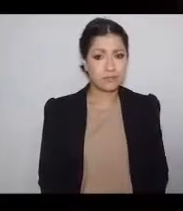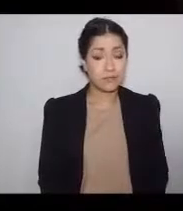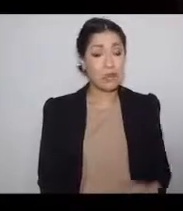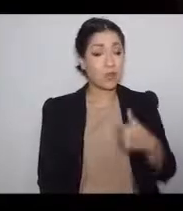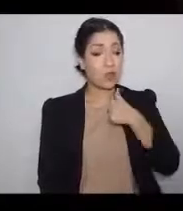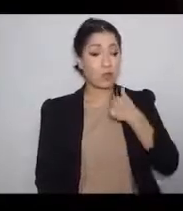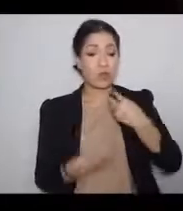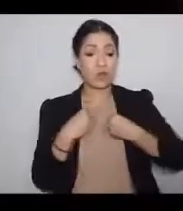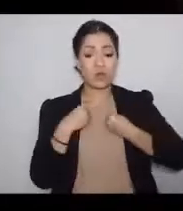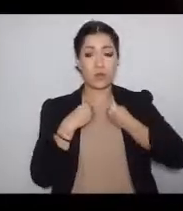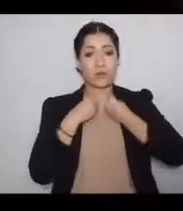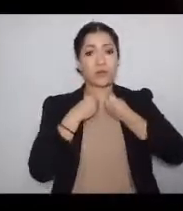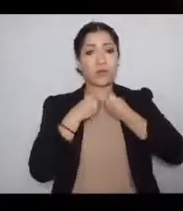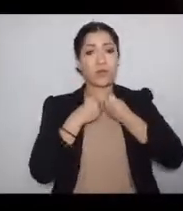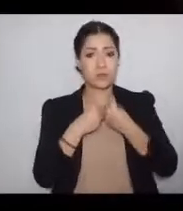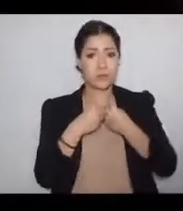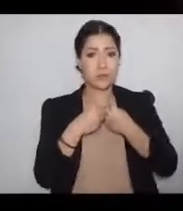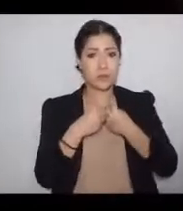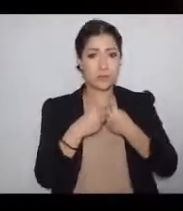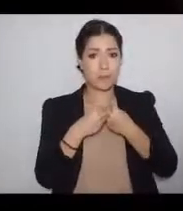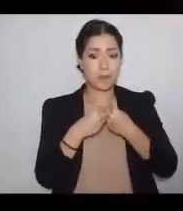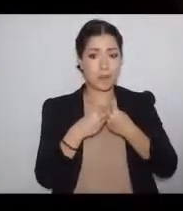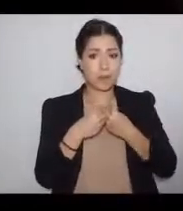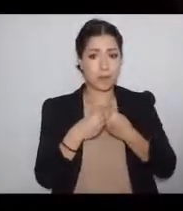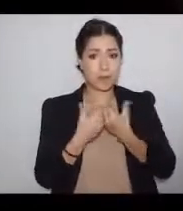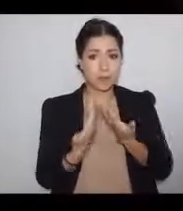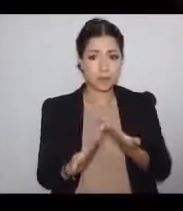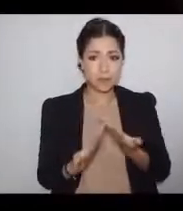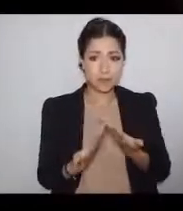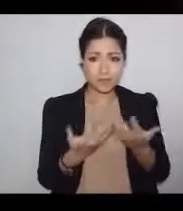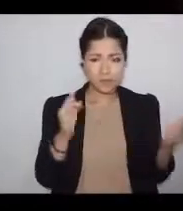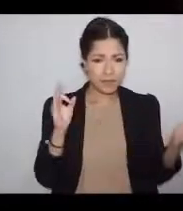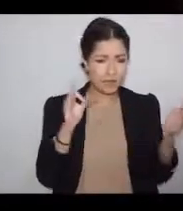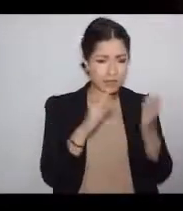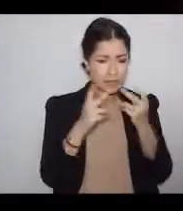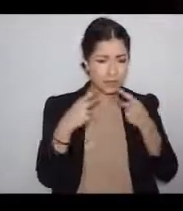Vivo en medio de conspiradores.